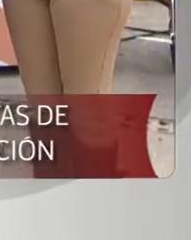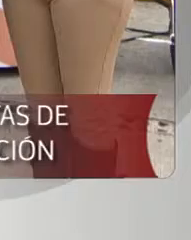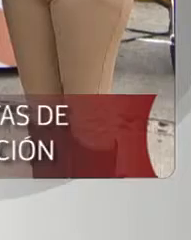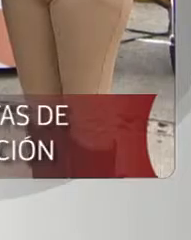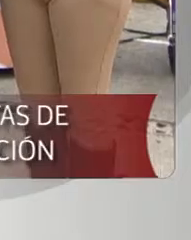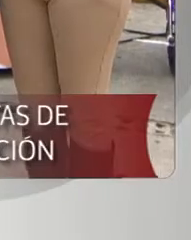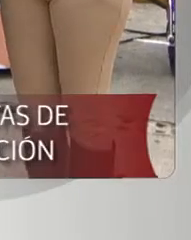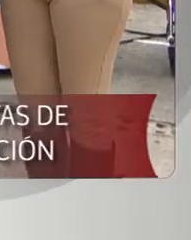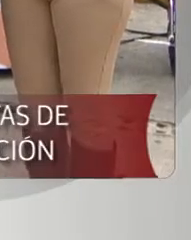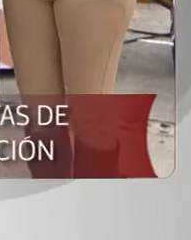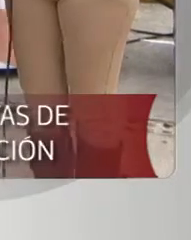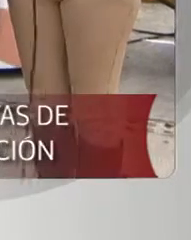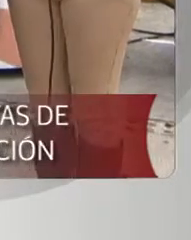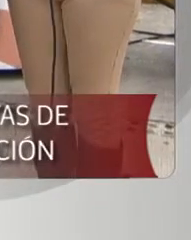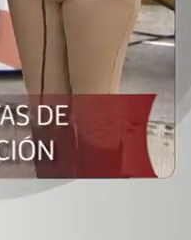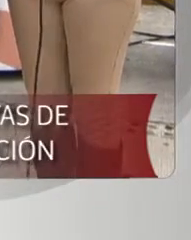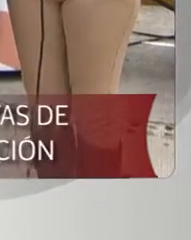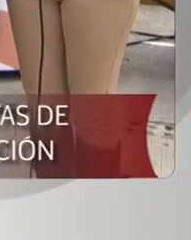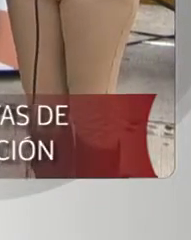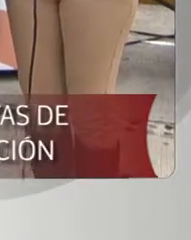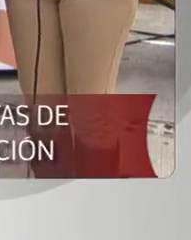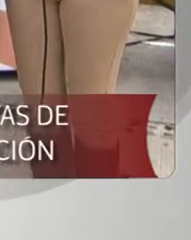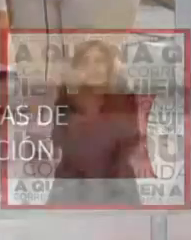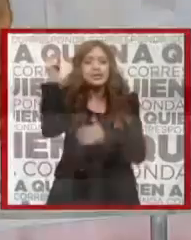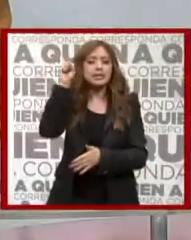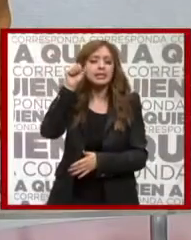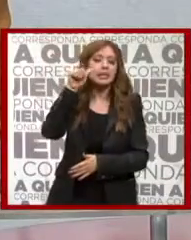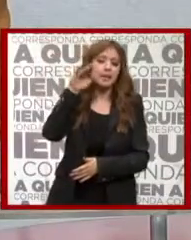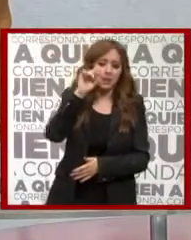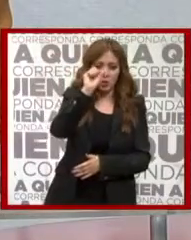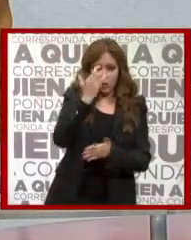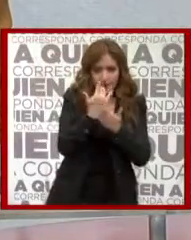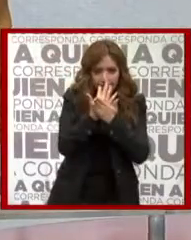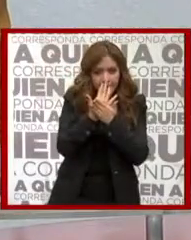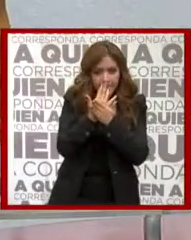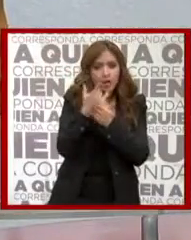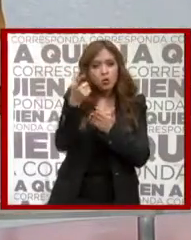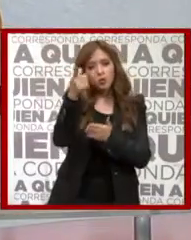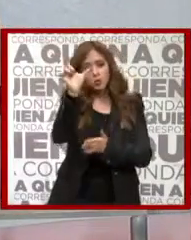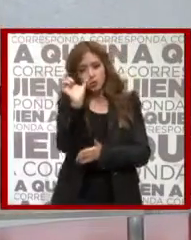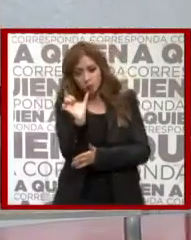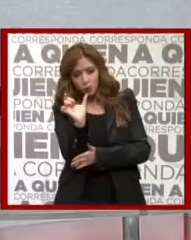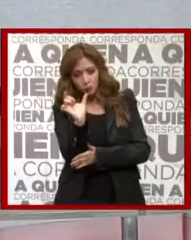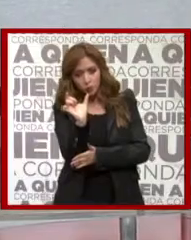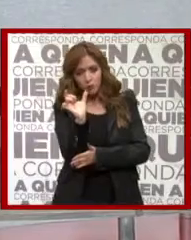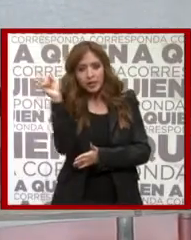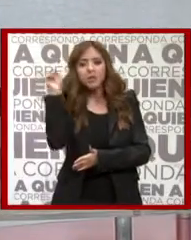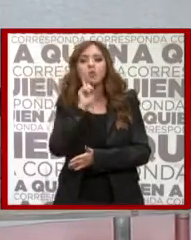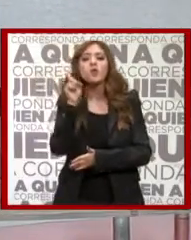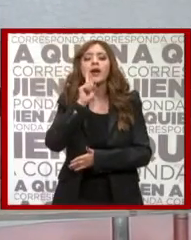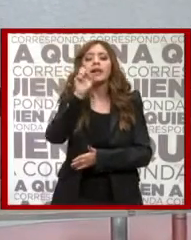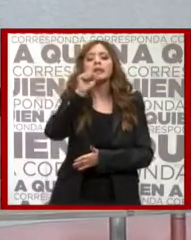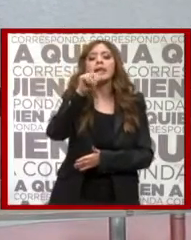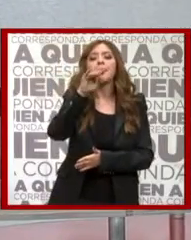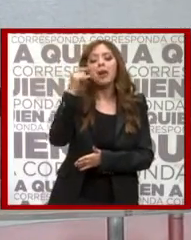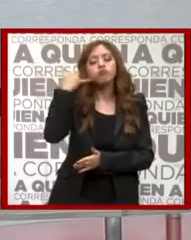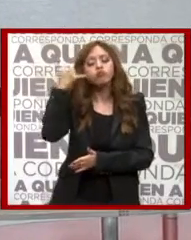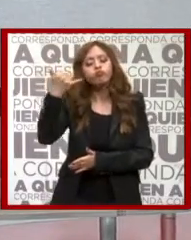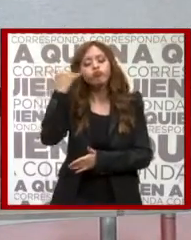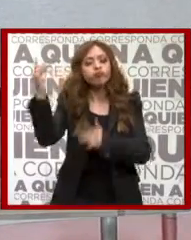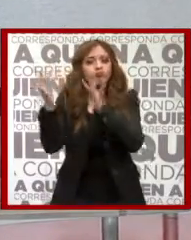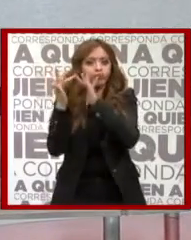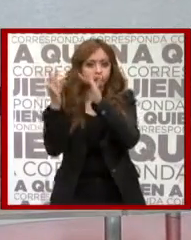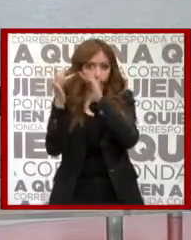aguántame, ahorita te van a pasar a la oficina. Dale unos minutitos, por eso te digo, mientras a mitad su credencial, y dale unos minutitos a Samia para que se